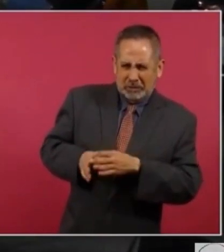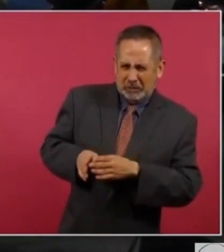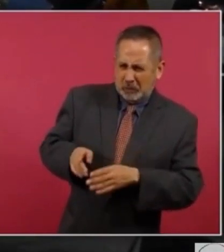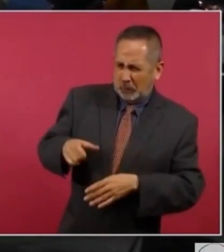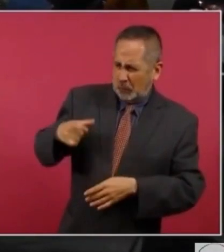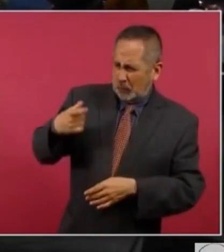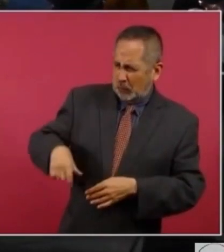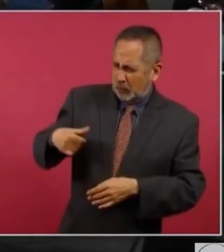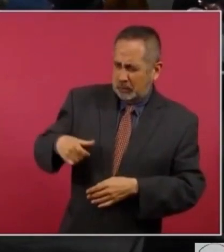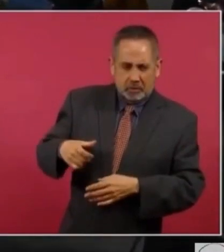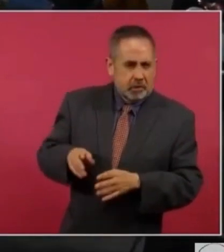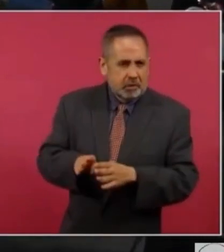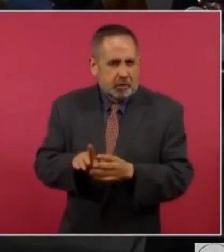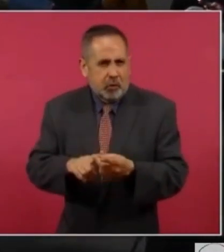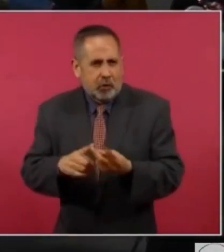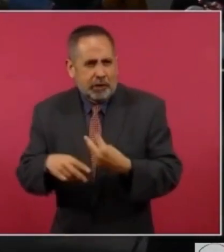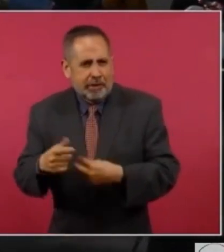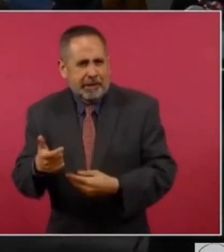¿no?